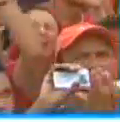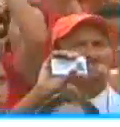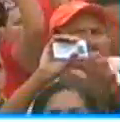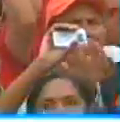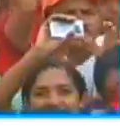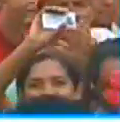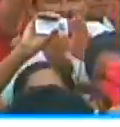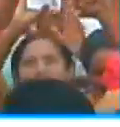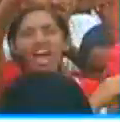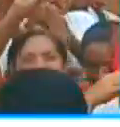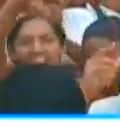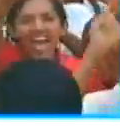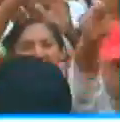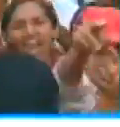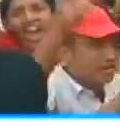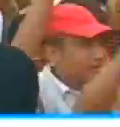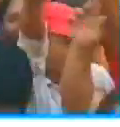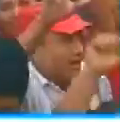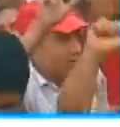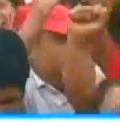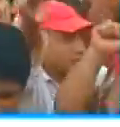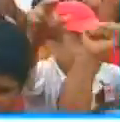que me escucha,